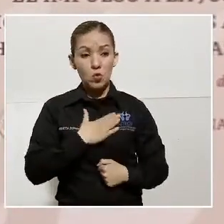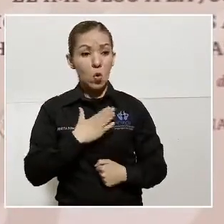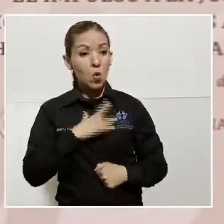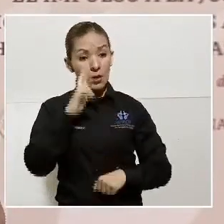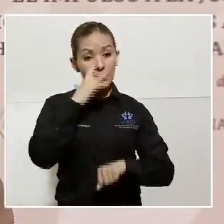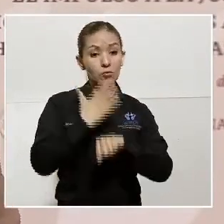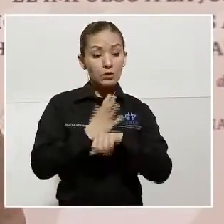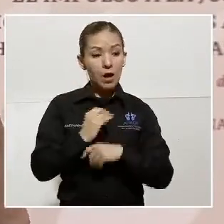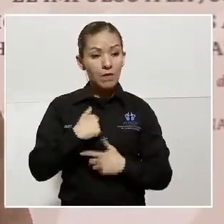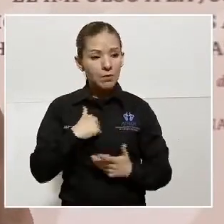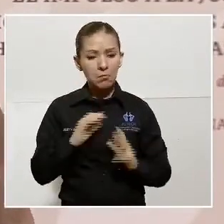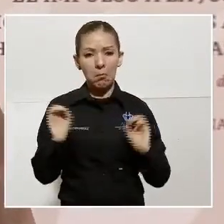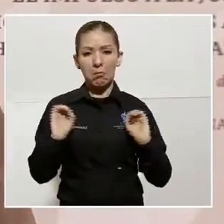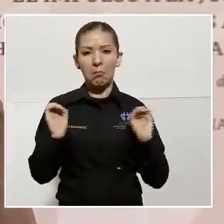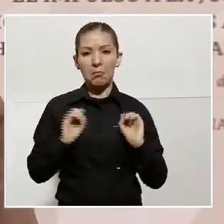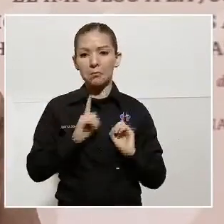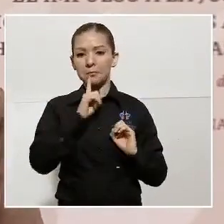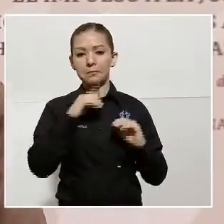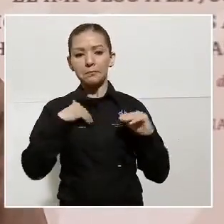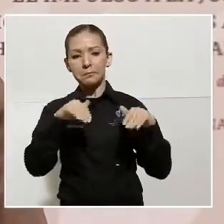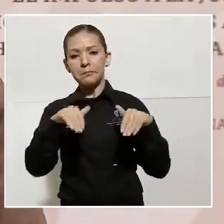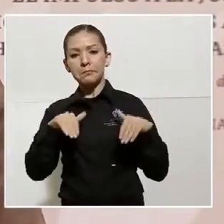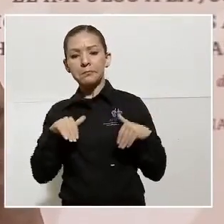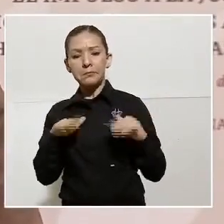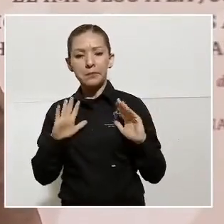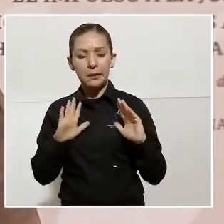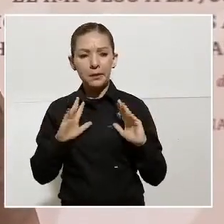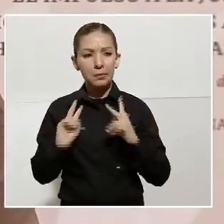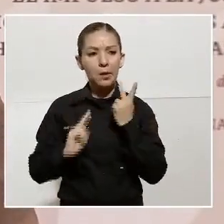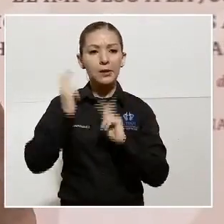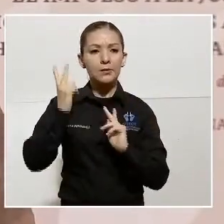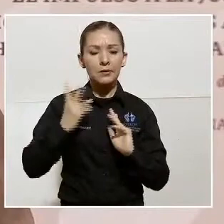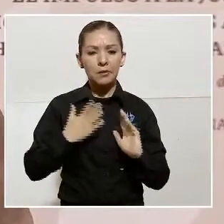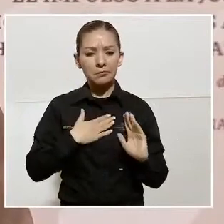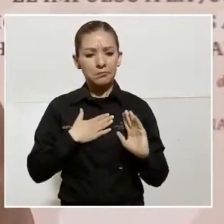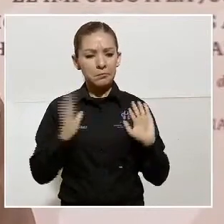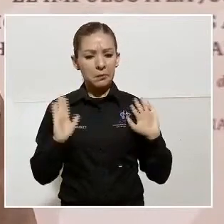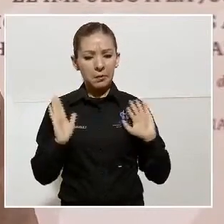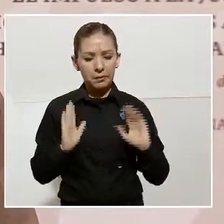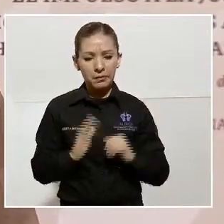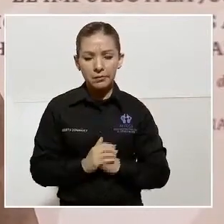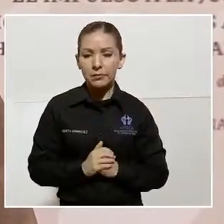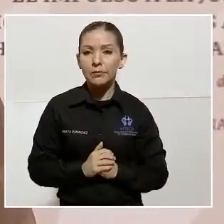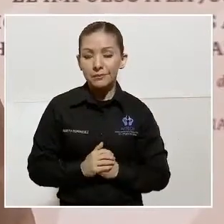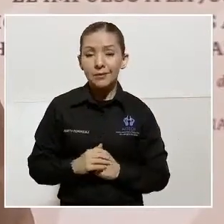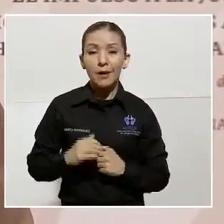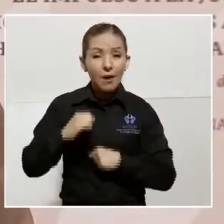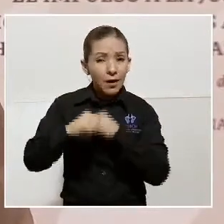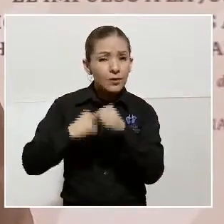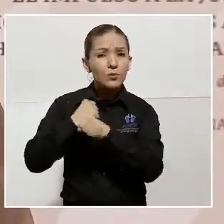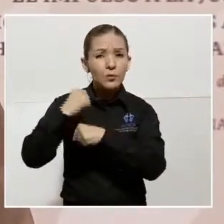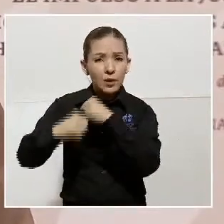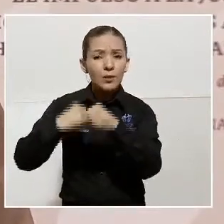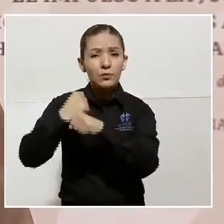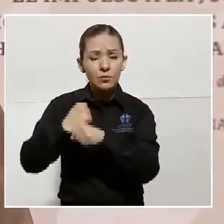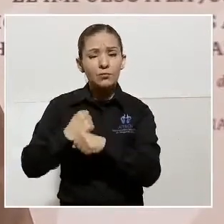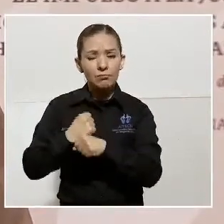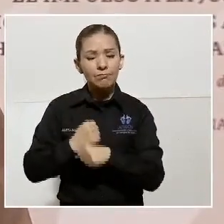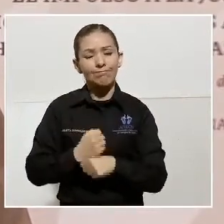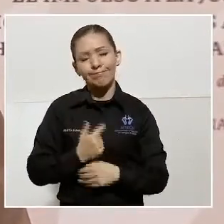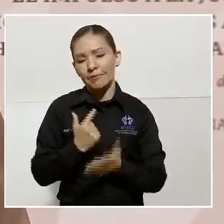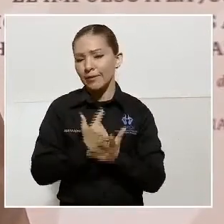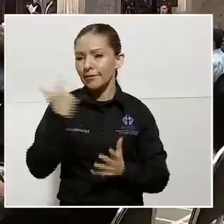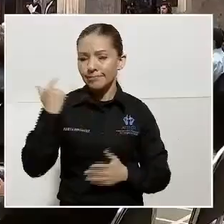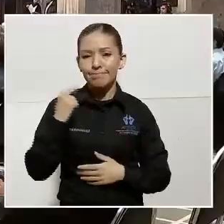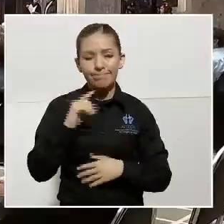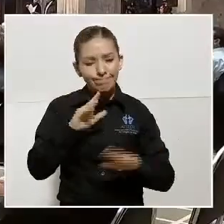la deuda social que esta violencia dejó. Durante muchos años, las graves violaciones a derechos humanos